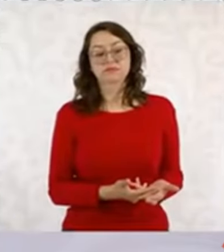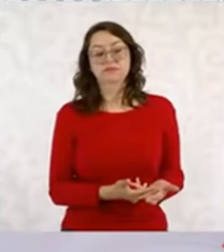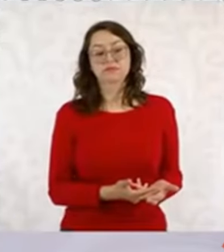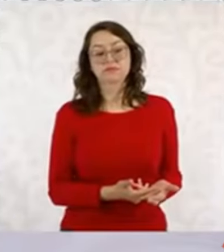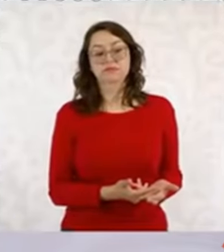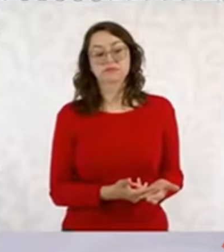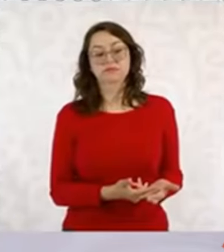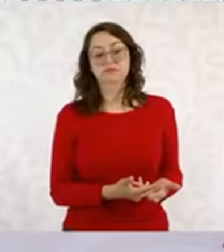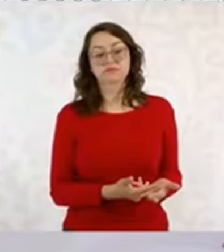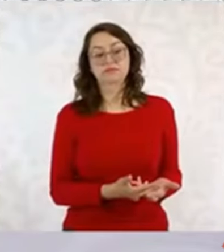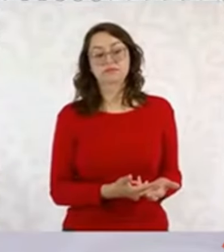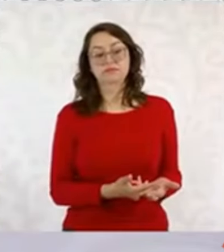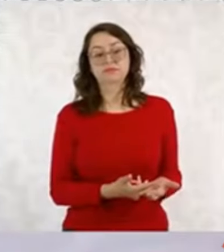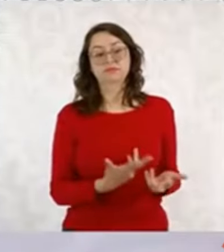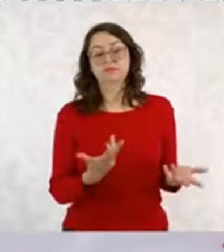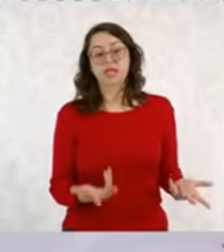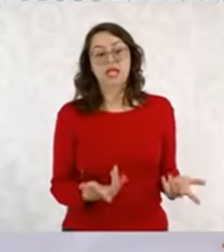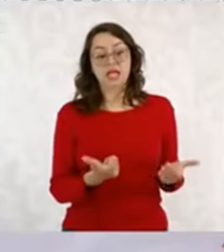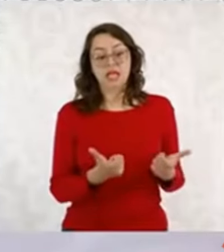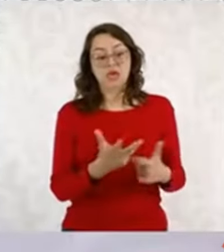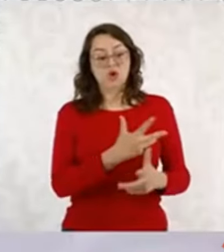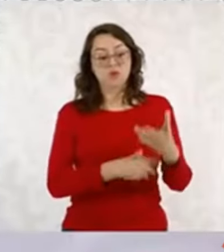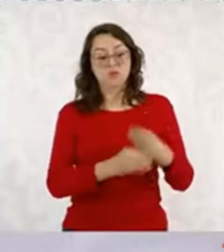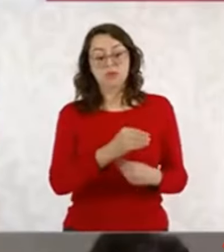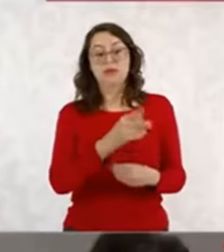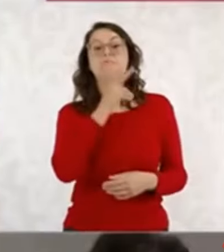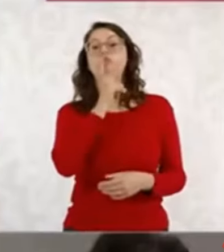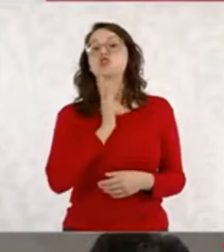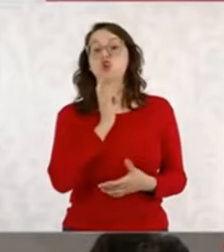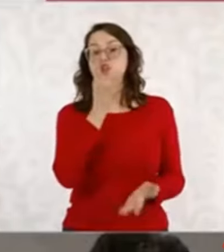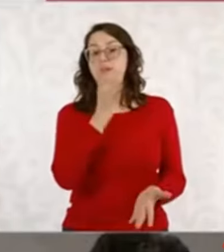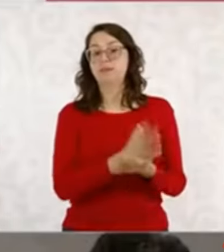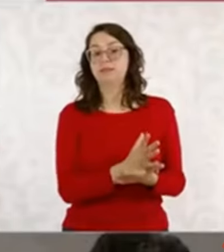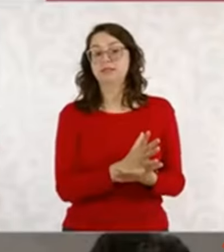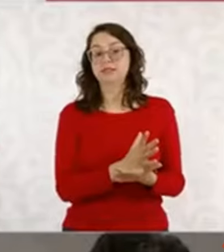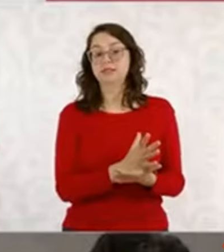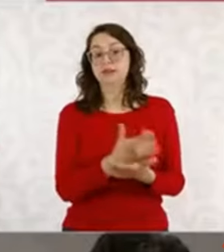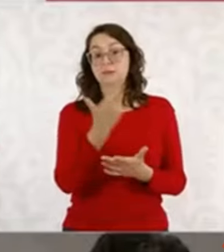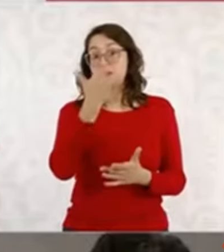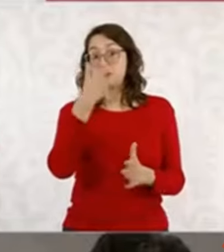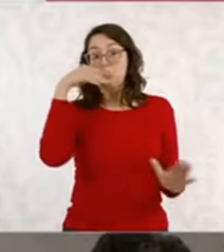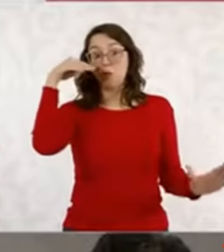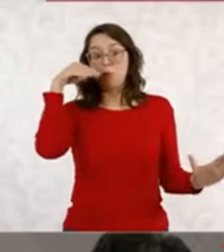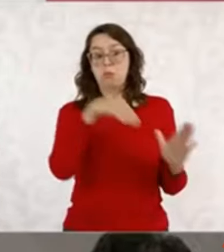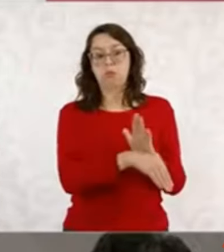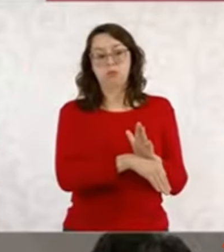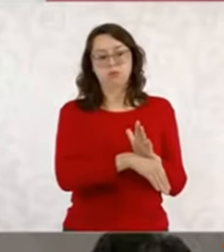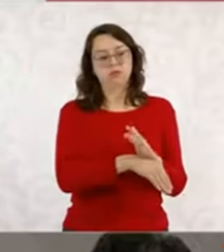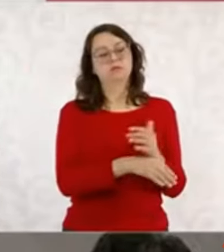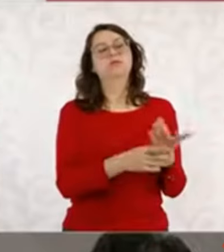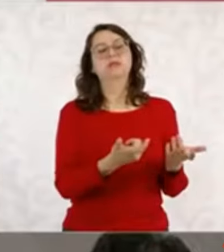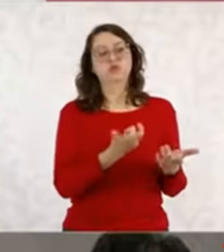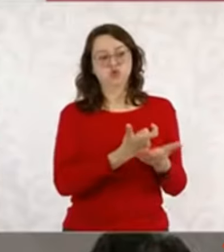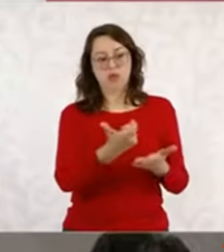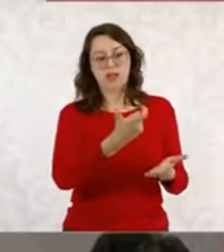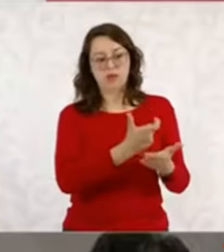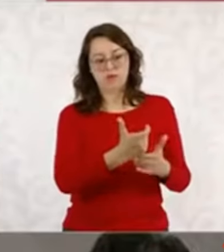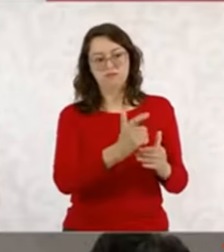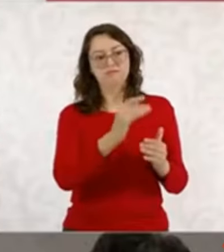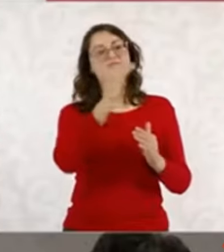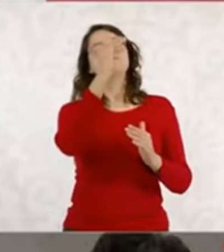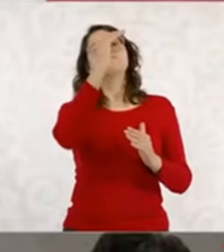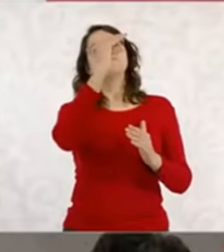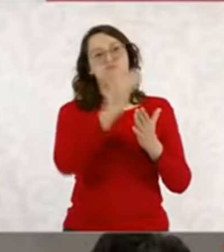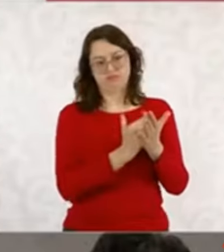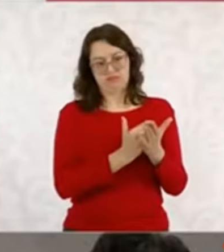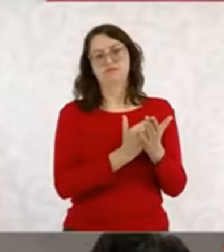la economía dependía totalmente del petróleo en aquella época. Se cae el precio del petróleo y viene una primera caída del